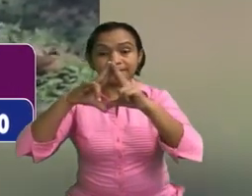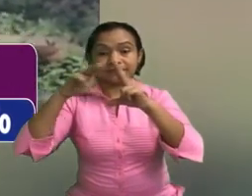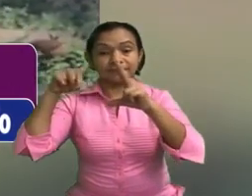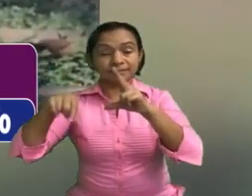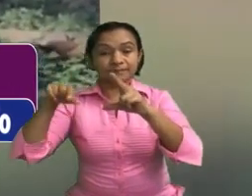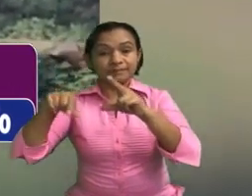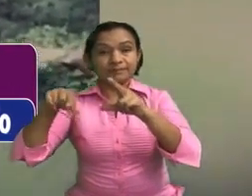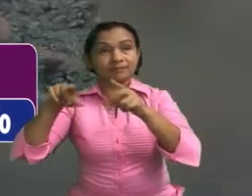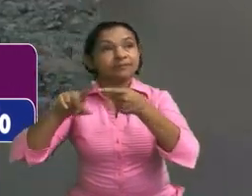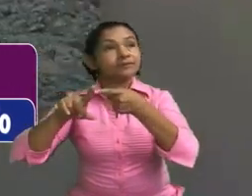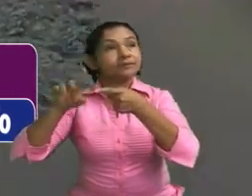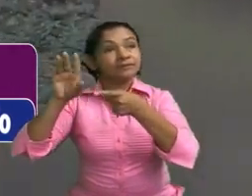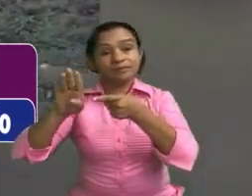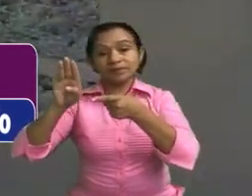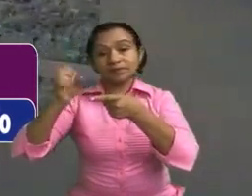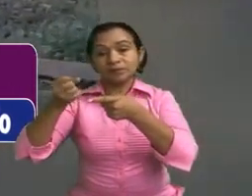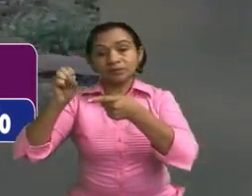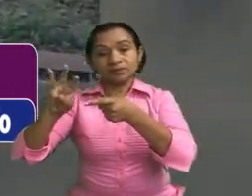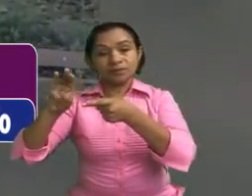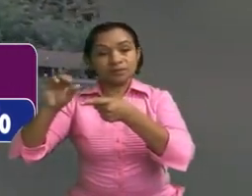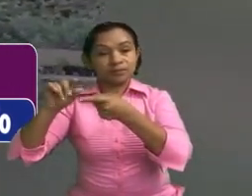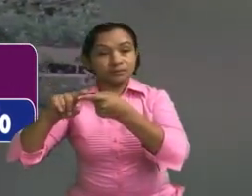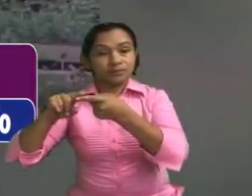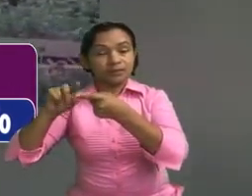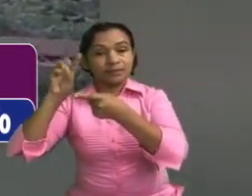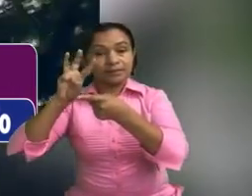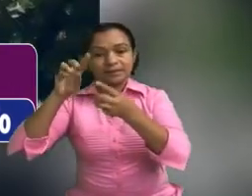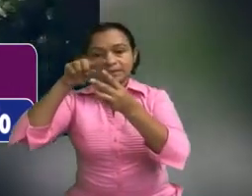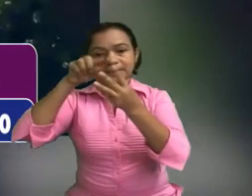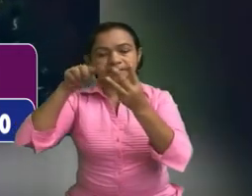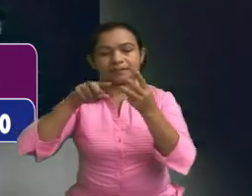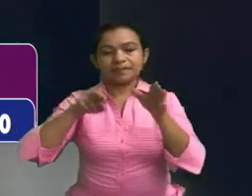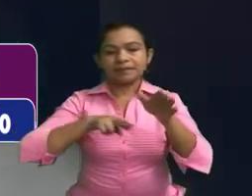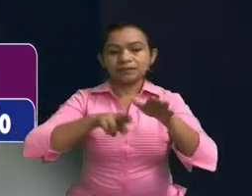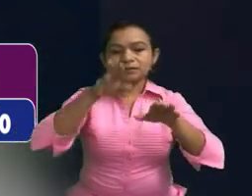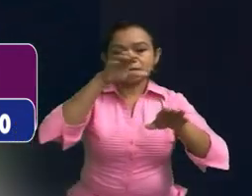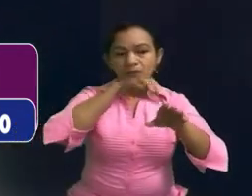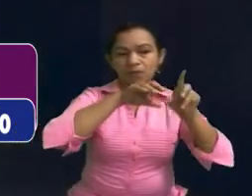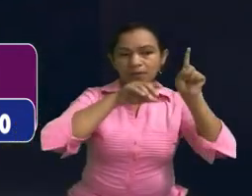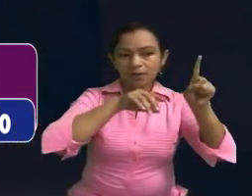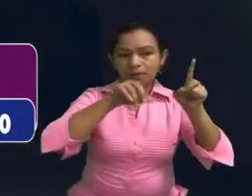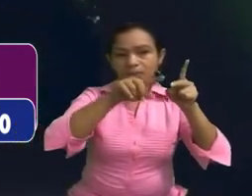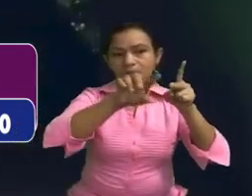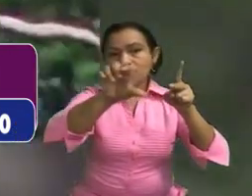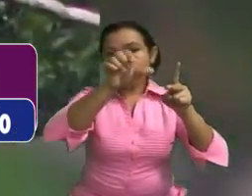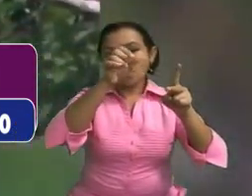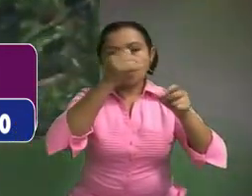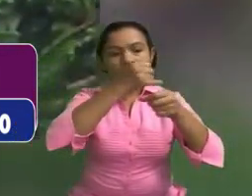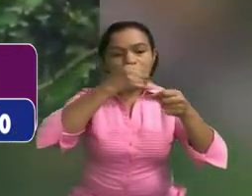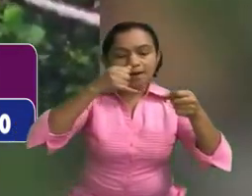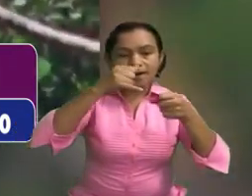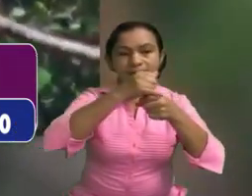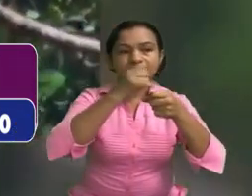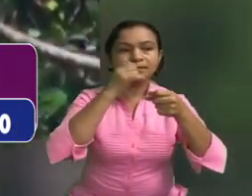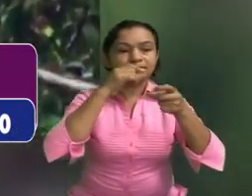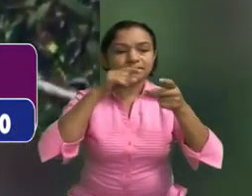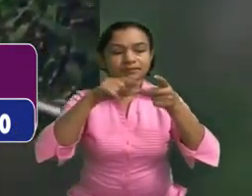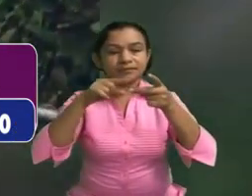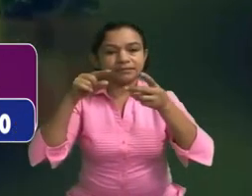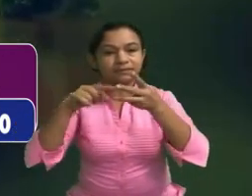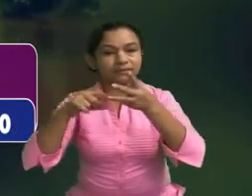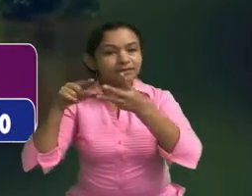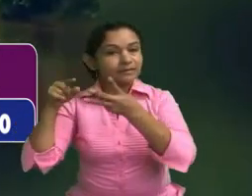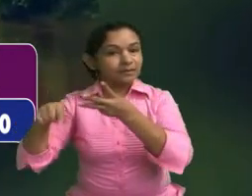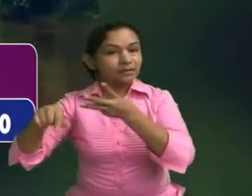de tres que tenemos en el país, ¿verdad?, porque está también Río San Juan, y tenemos la isla de Ometepe, única y